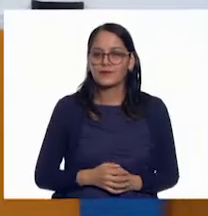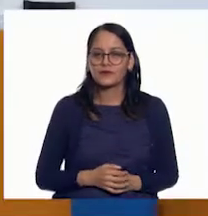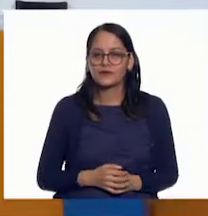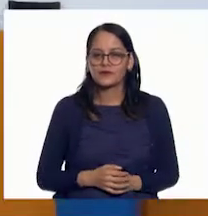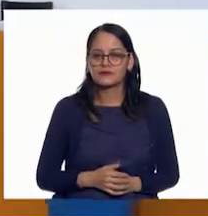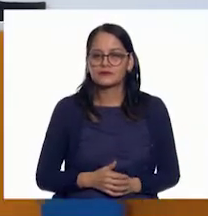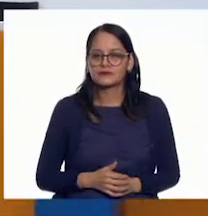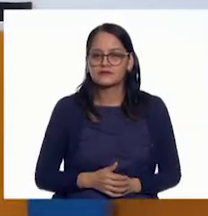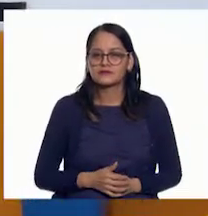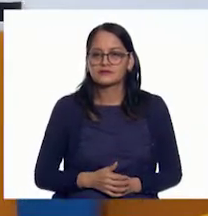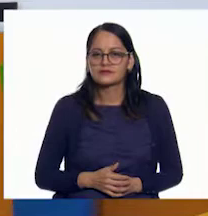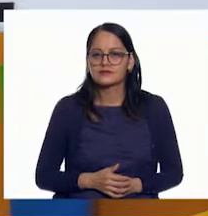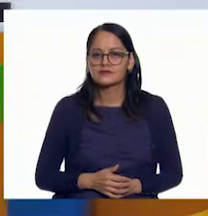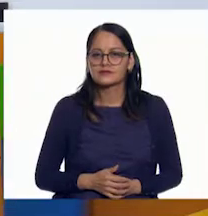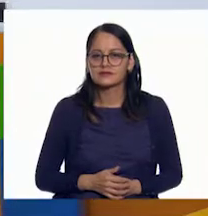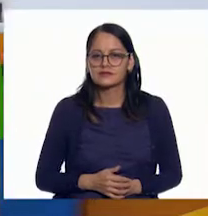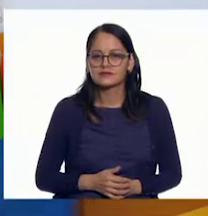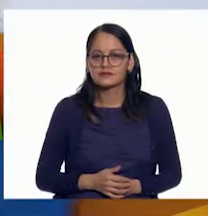hornea